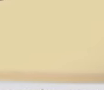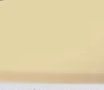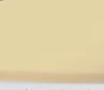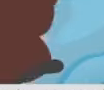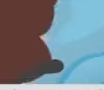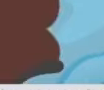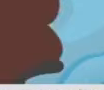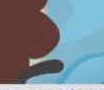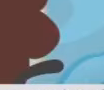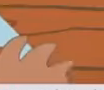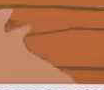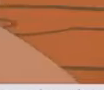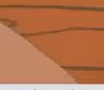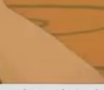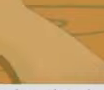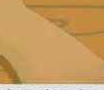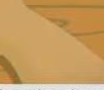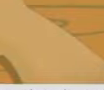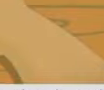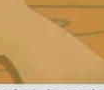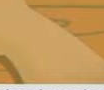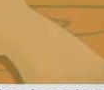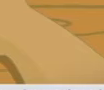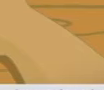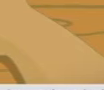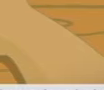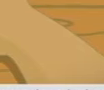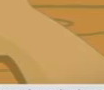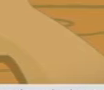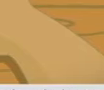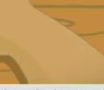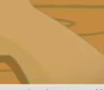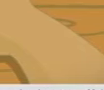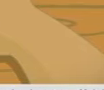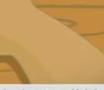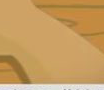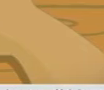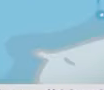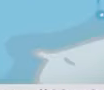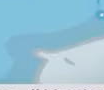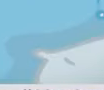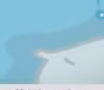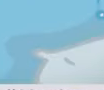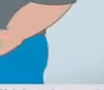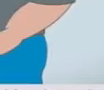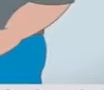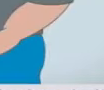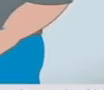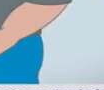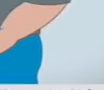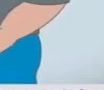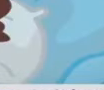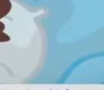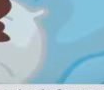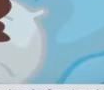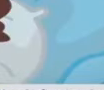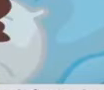Con respeto y apoyo a todas las personas, atendiendo sus necesidades físicas y emocionales.